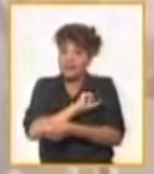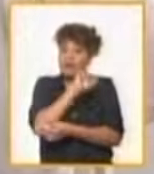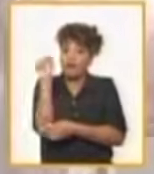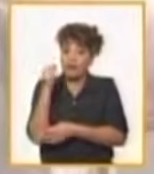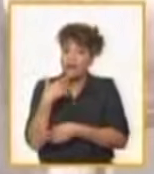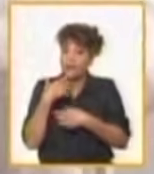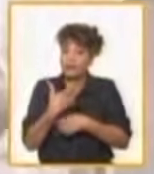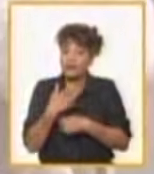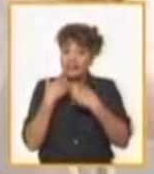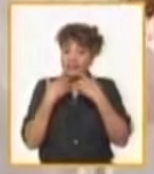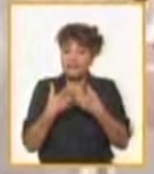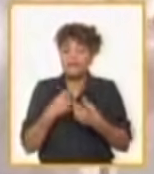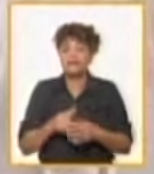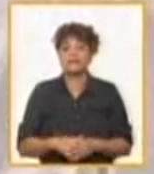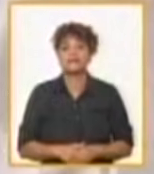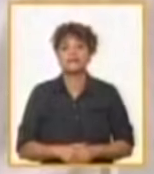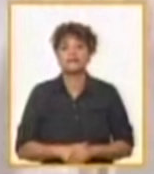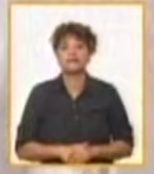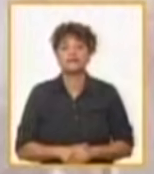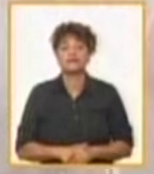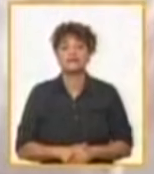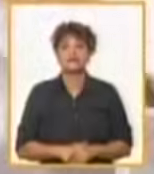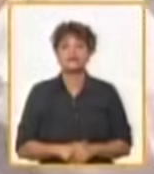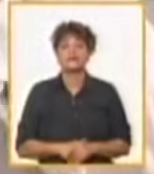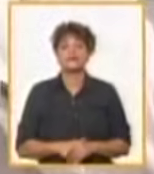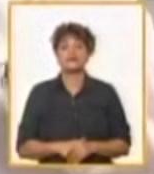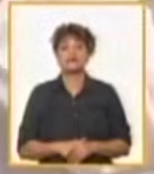su carro, al carro de la revolución,